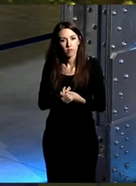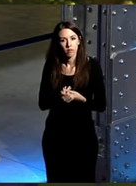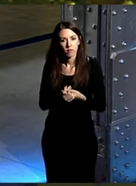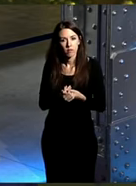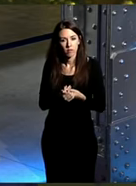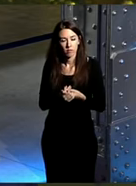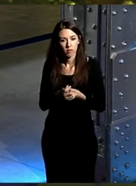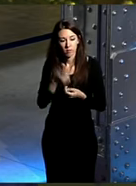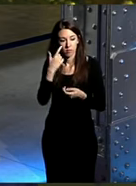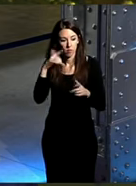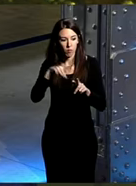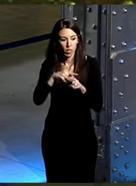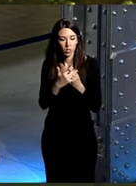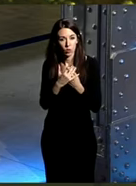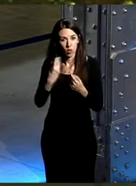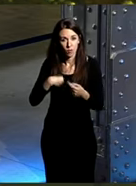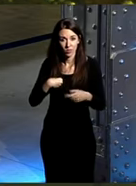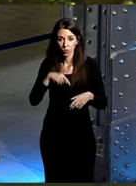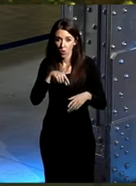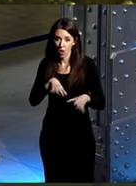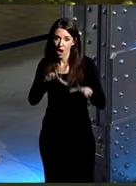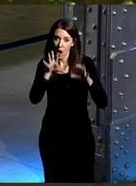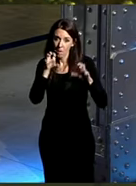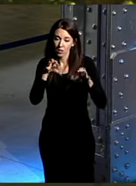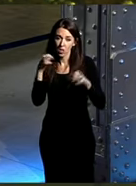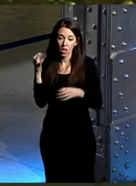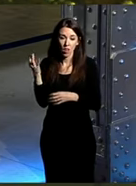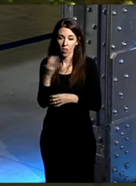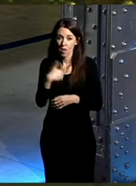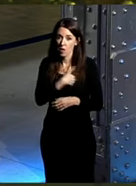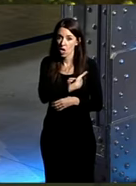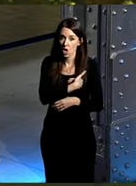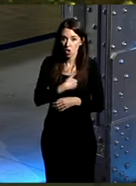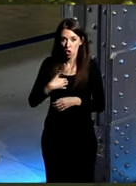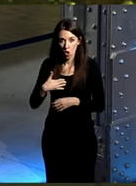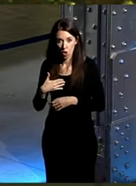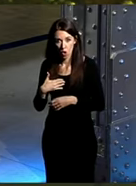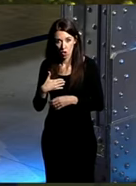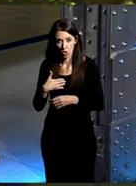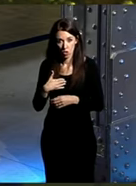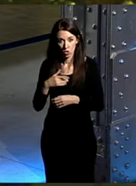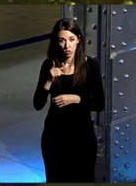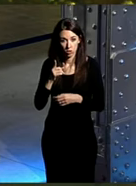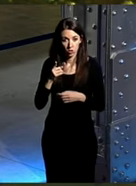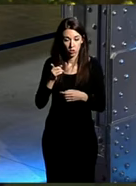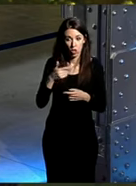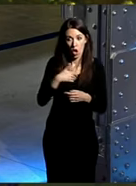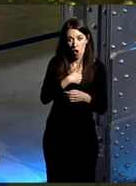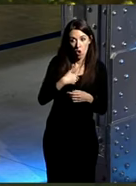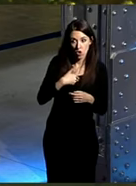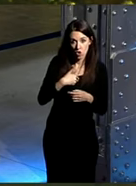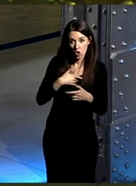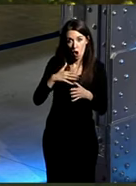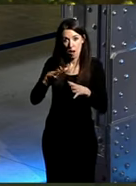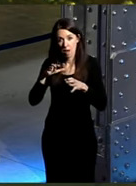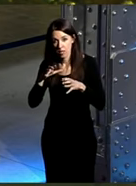den situaciones en las que el aprendizaje sea el rol más que el rol lleve al